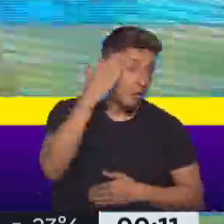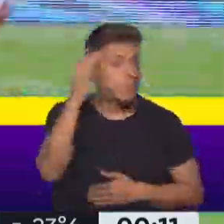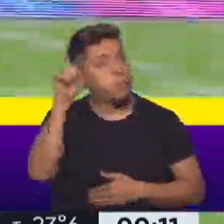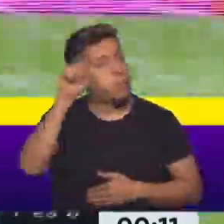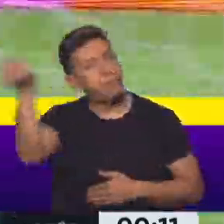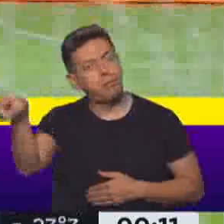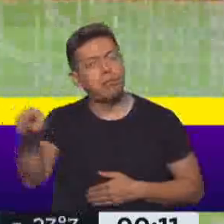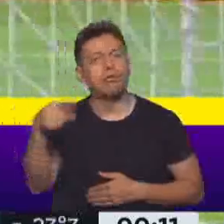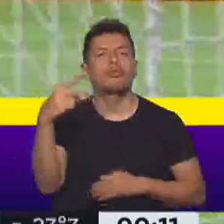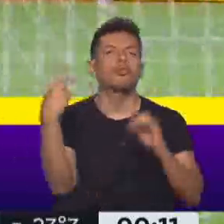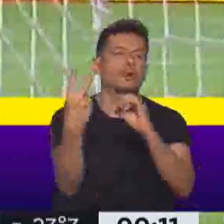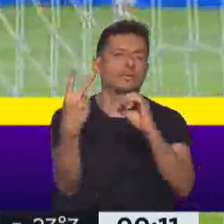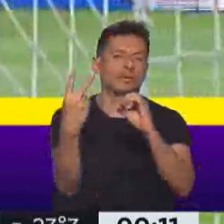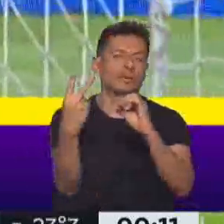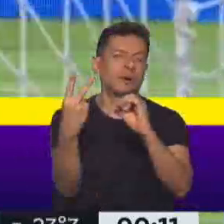poner el 2-0. Pero